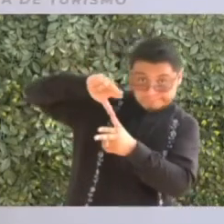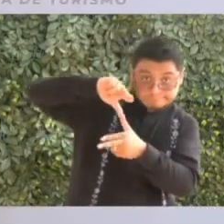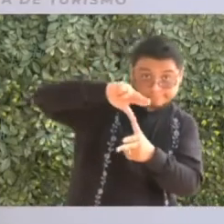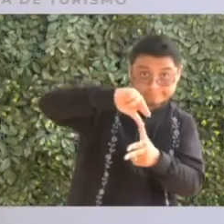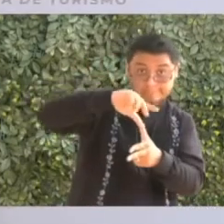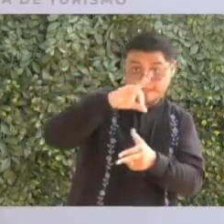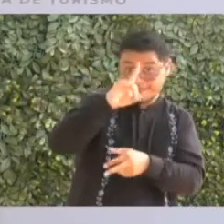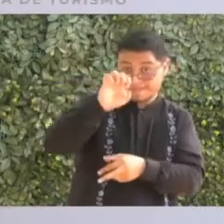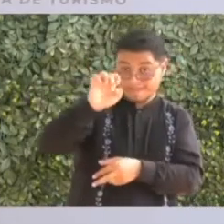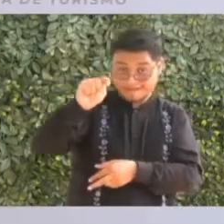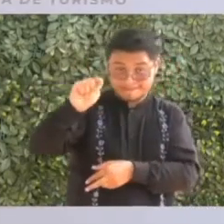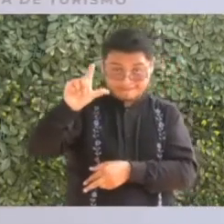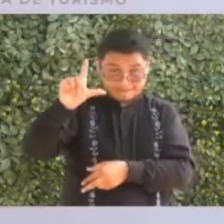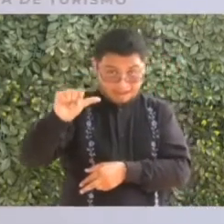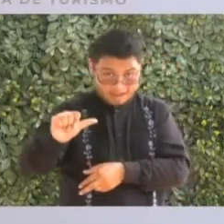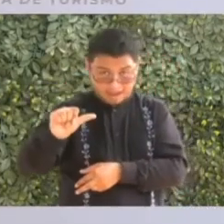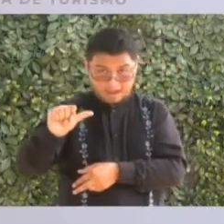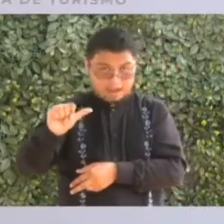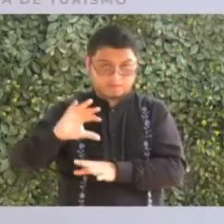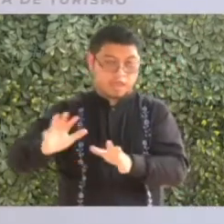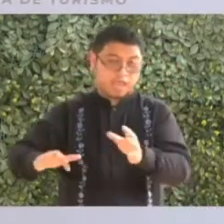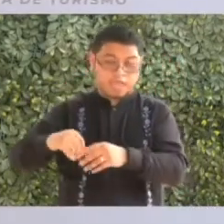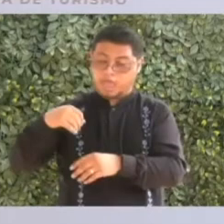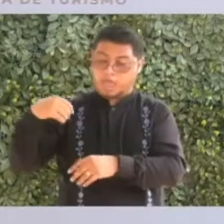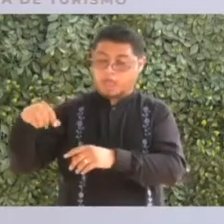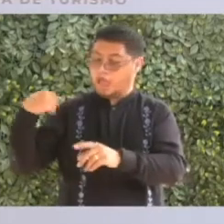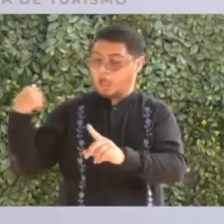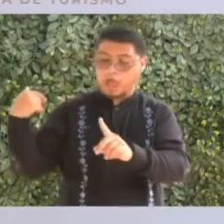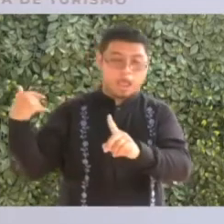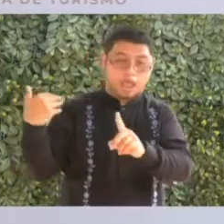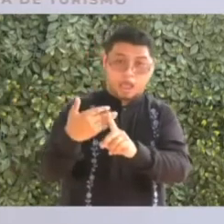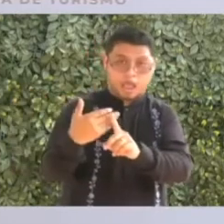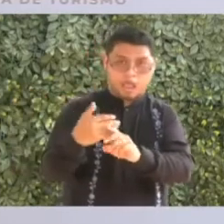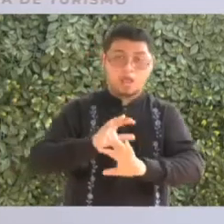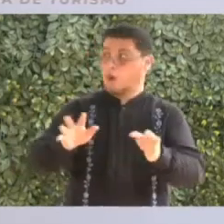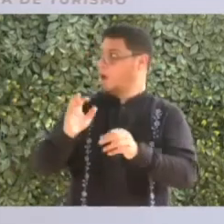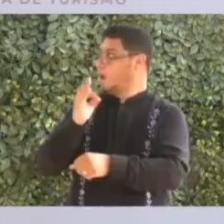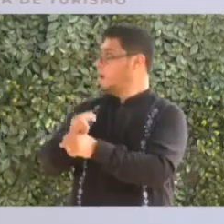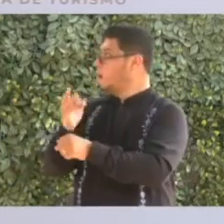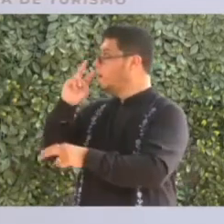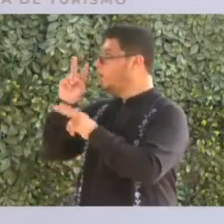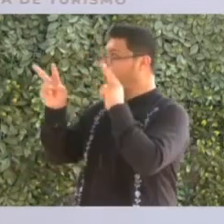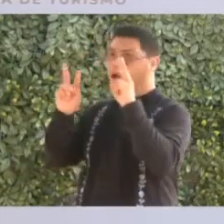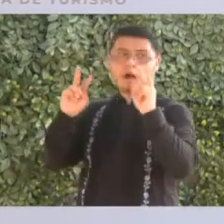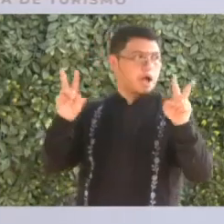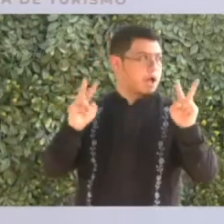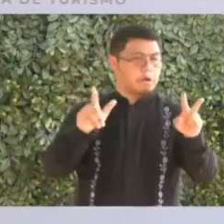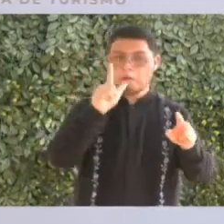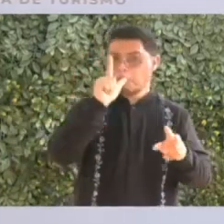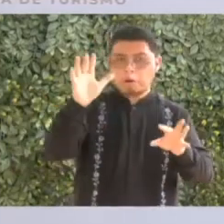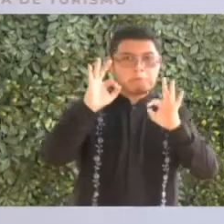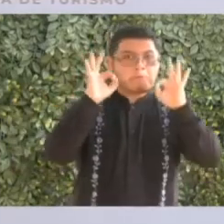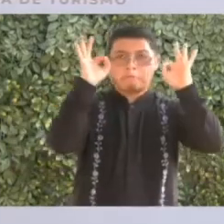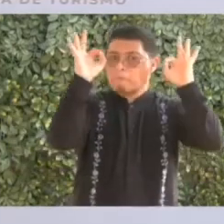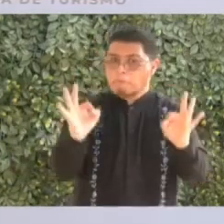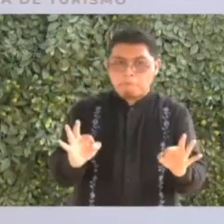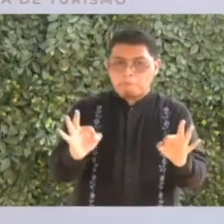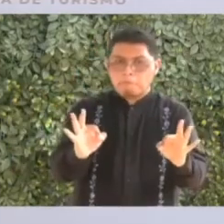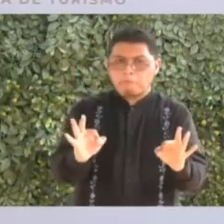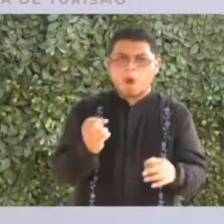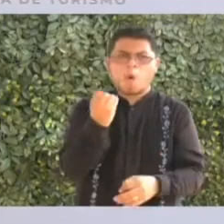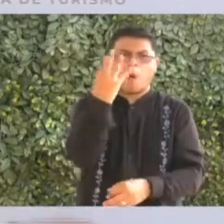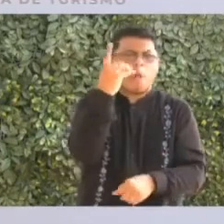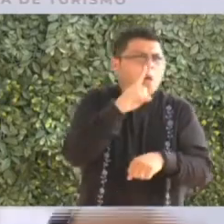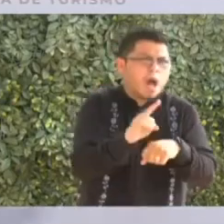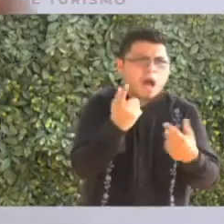Delta. Bueno, ya prácticamente se restableció todo el servicio eléctrico. ¿Cuántos días? ¿Dos,